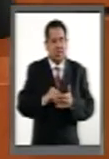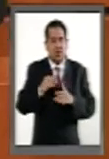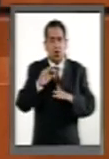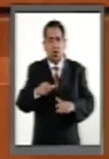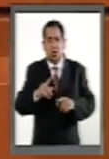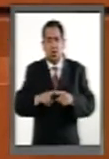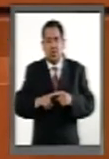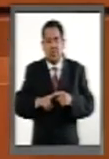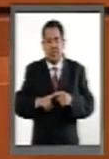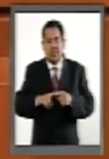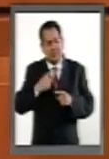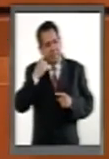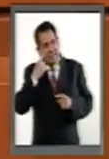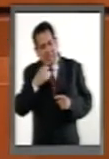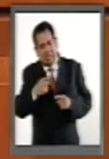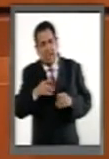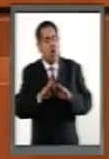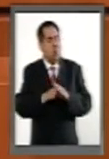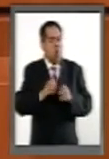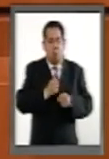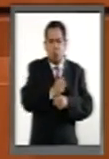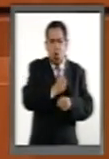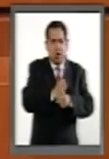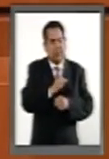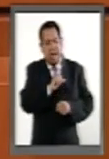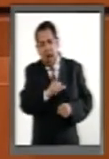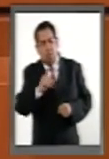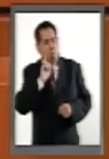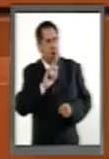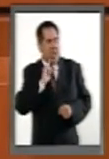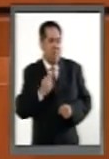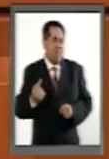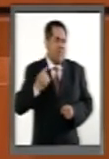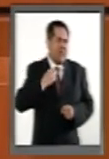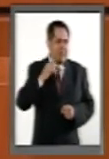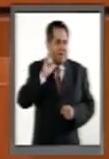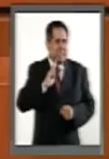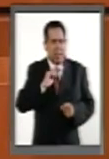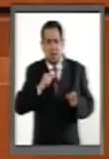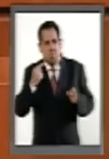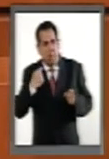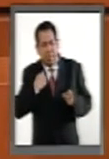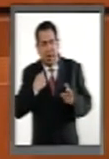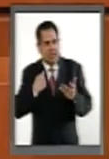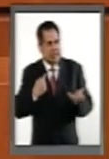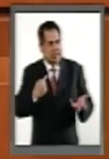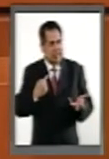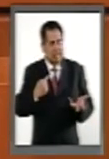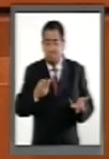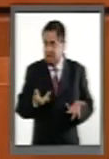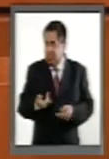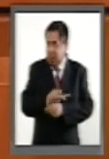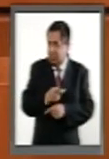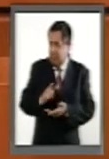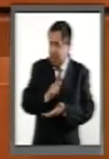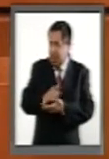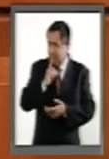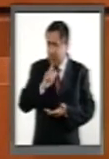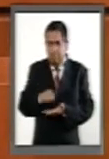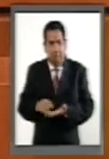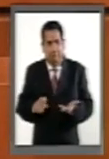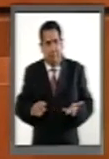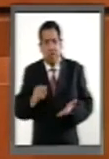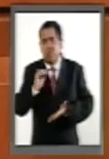con la modalidad de violencia feminicida, está ahí como letra muerta. Los